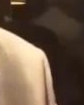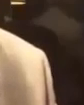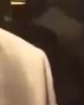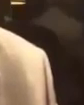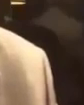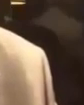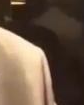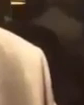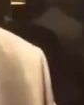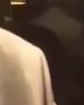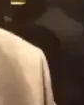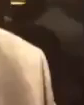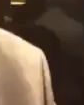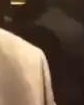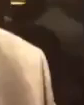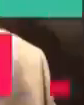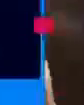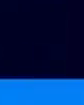Chávez. Esperamos verlo.